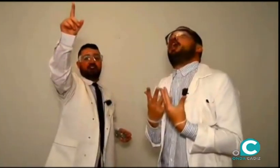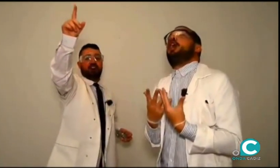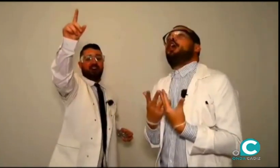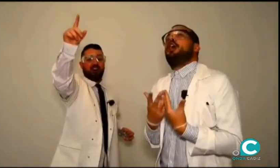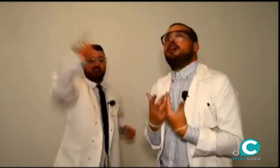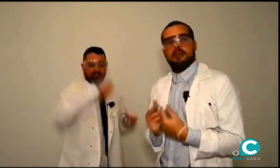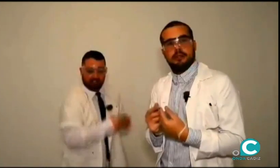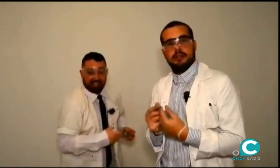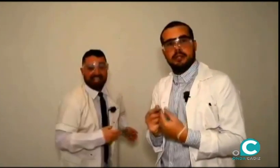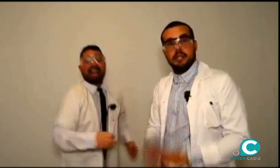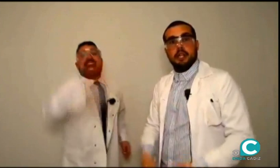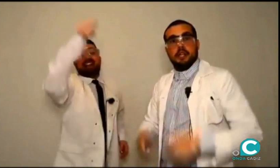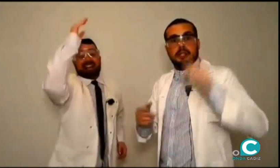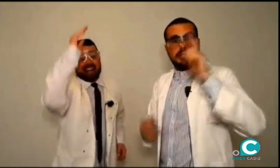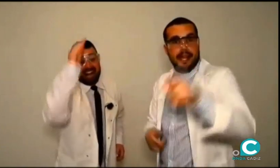6 a 8